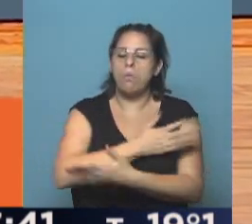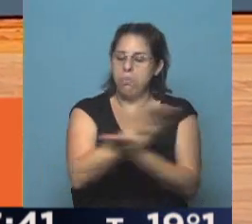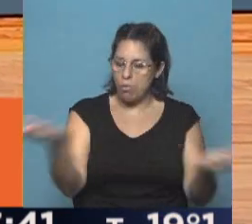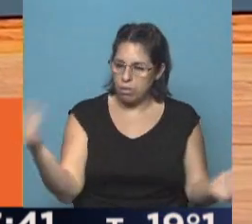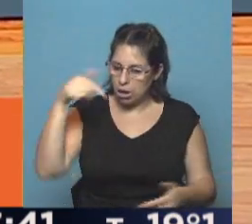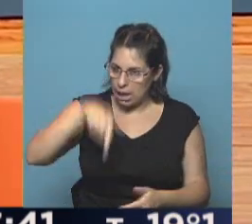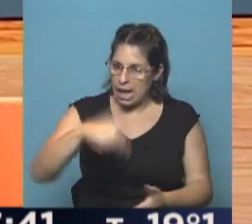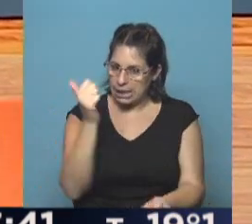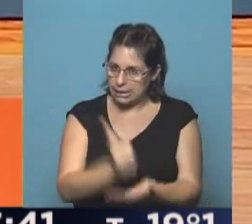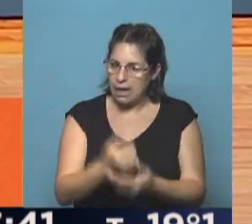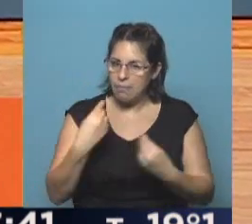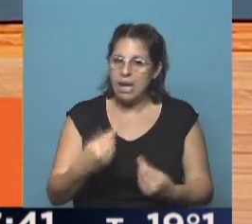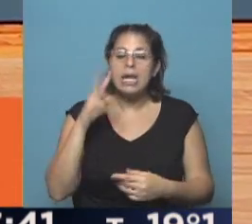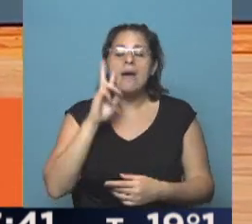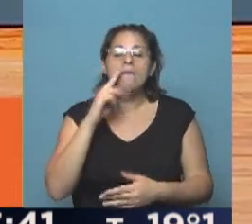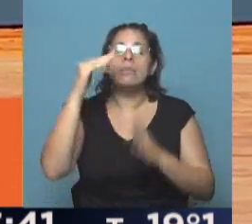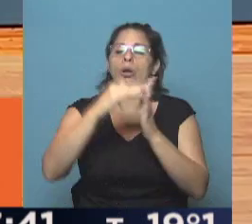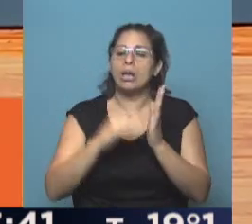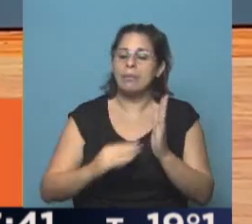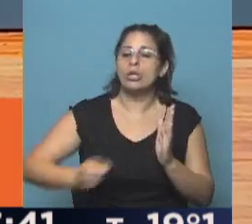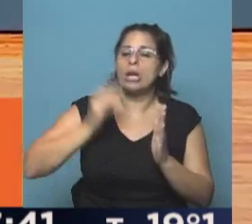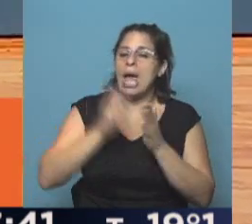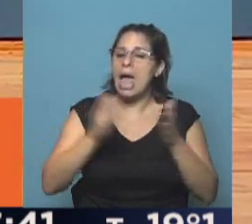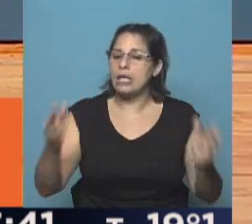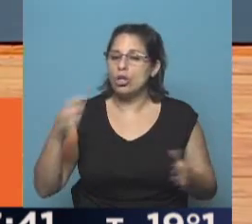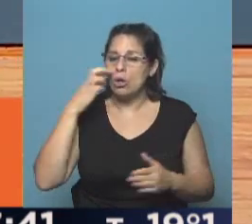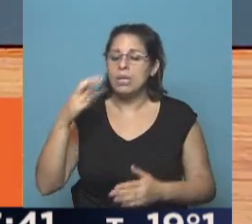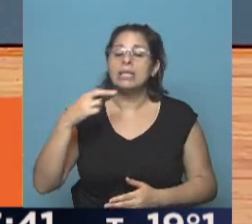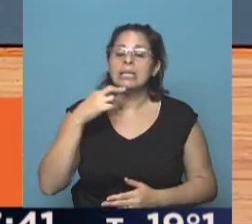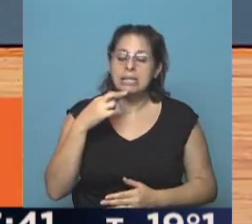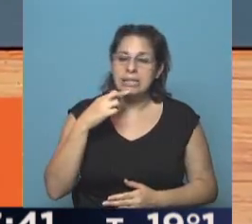para ver la programación 2017 del CCK.